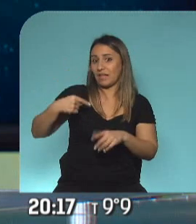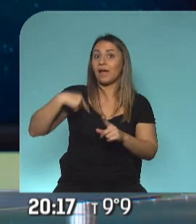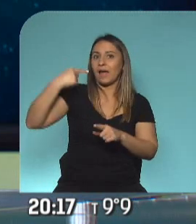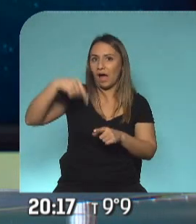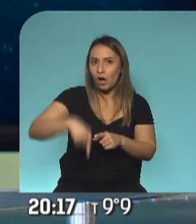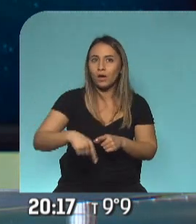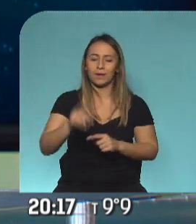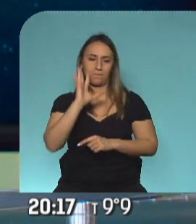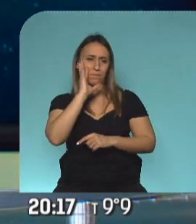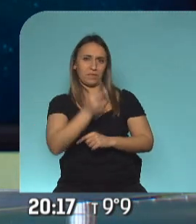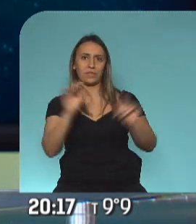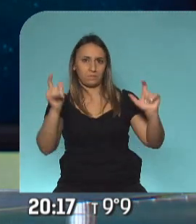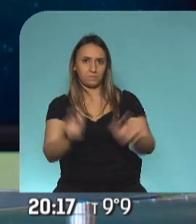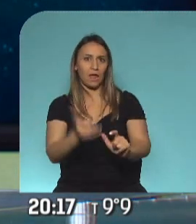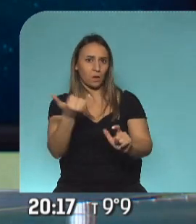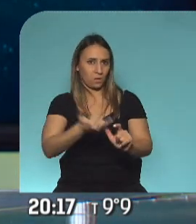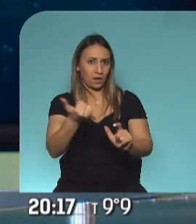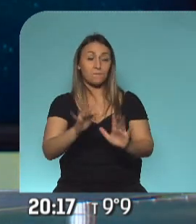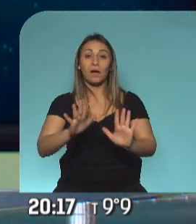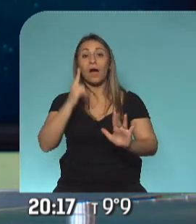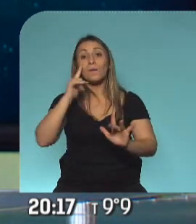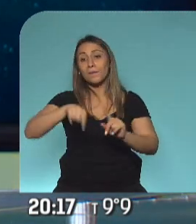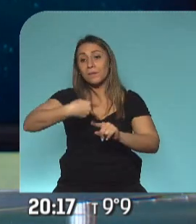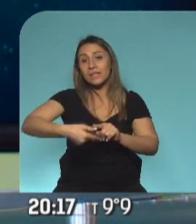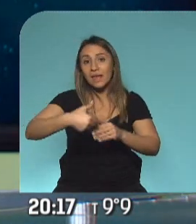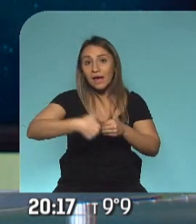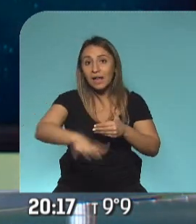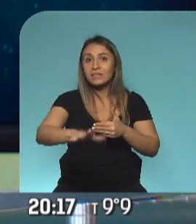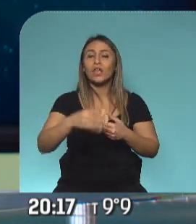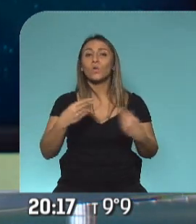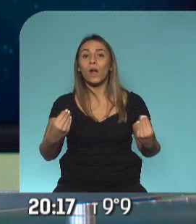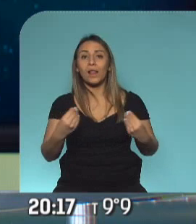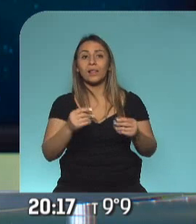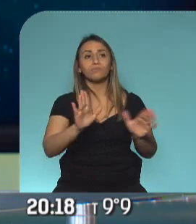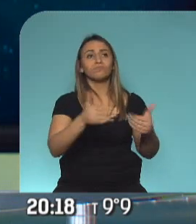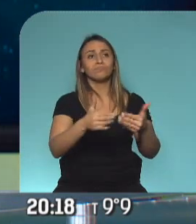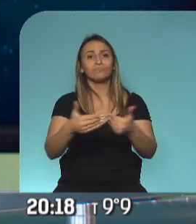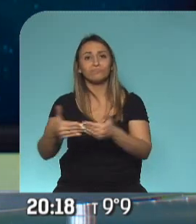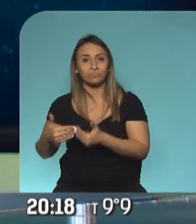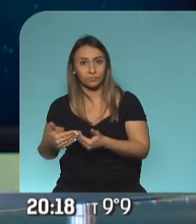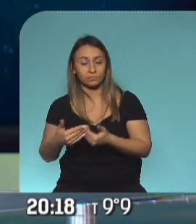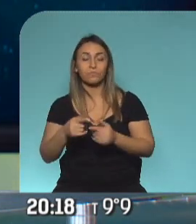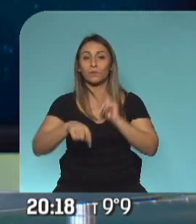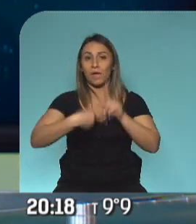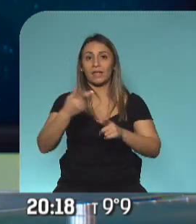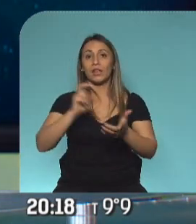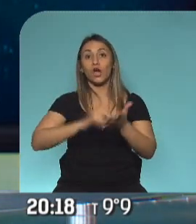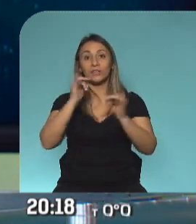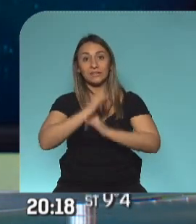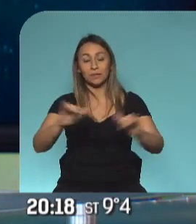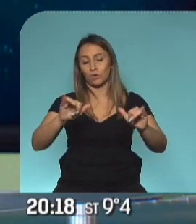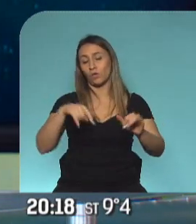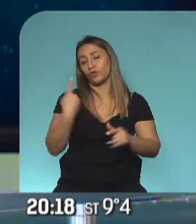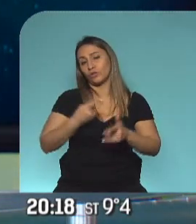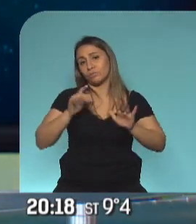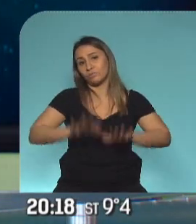una disminución. Veremos a partir de mañana qué es lo que se cierra, qué tipo de transporte se cierra. Será noticia mañana, pero aquí hasta las 22 ustedes